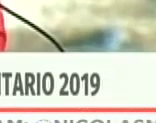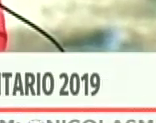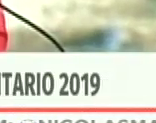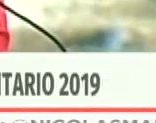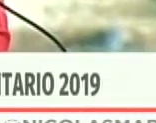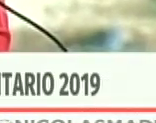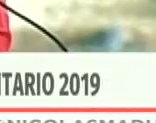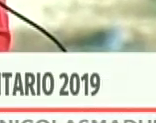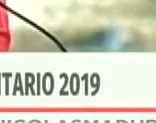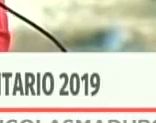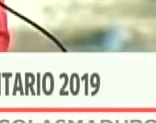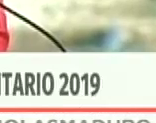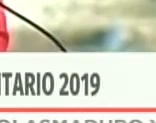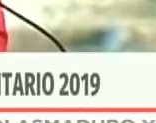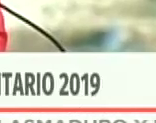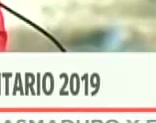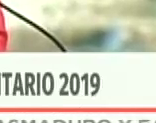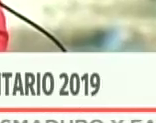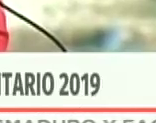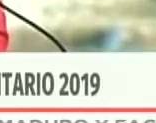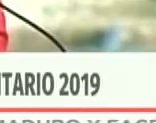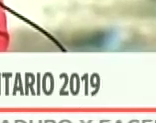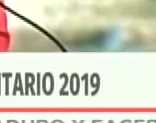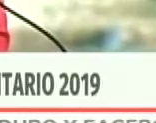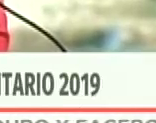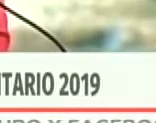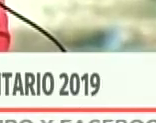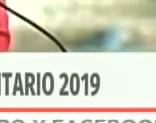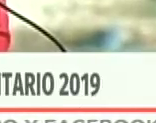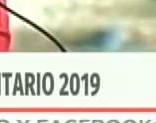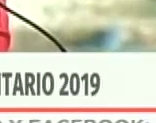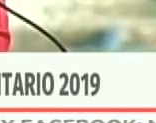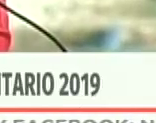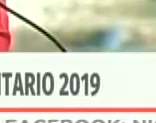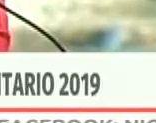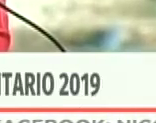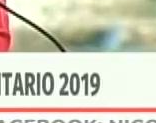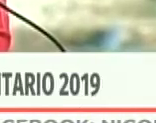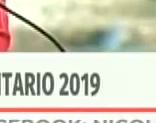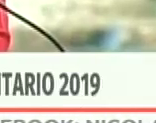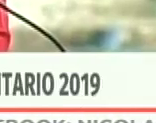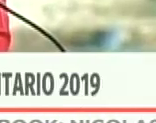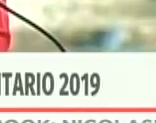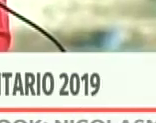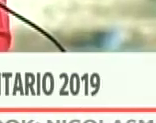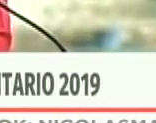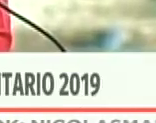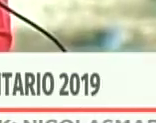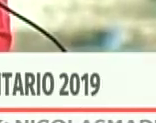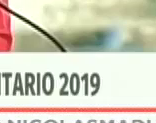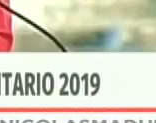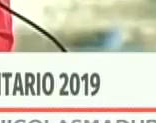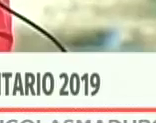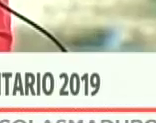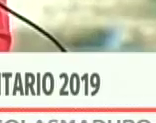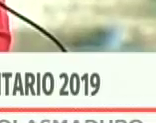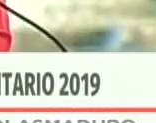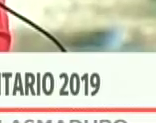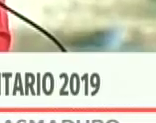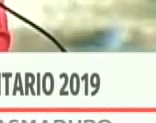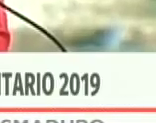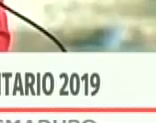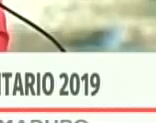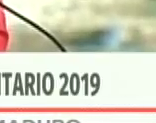participaron en toda la eliminatoria de estos juegos. Intersalones, interaño, llegando al interparroquial, municipal, estadal,